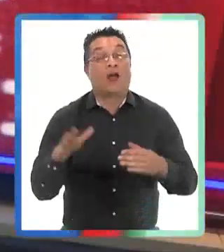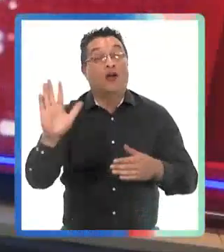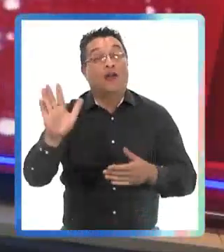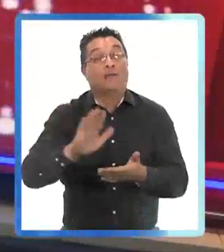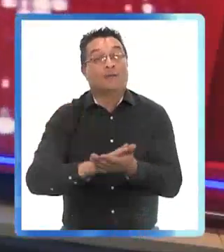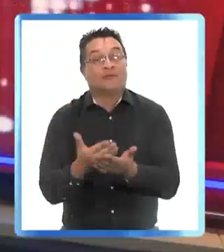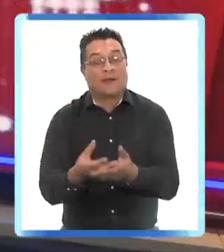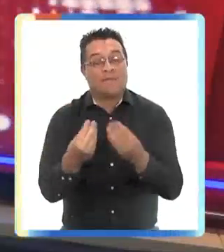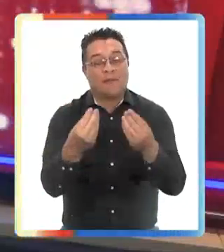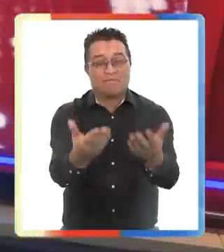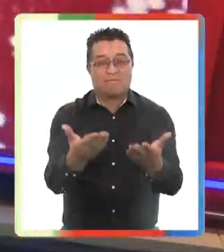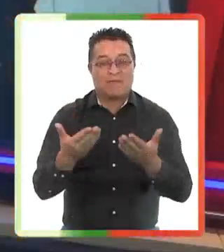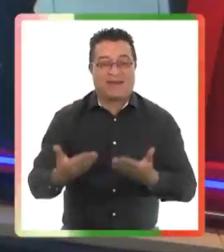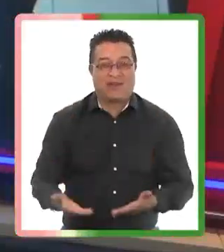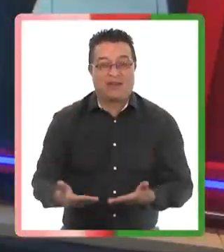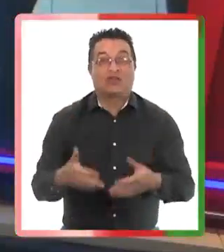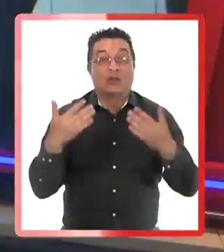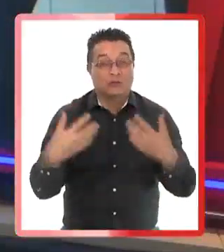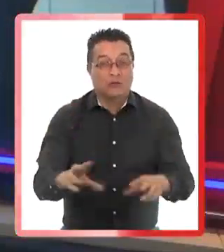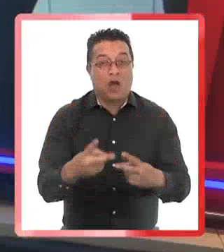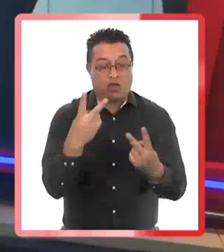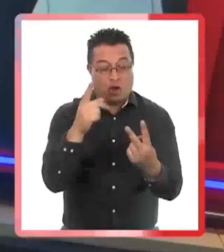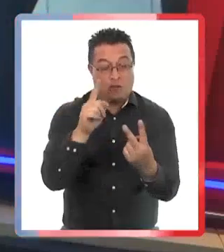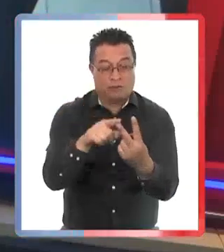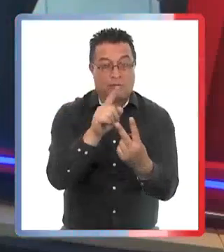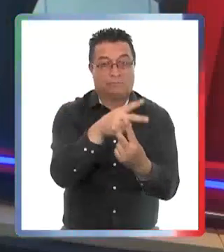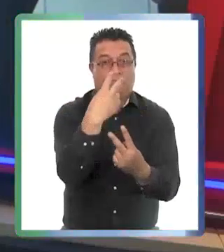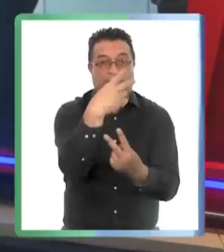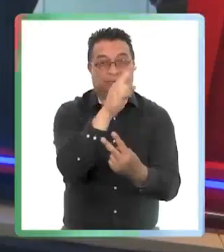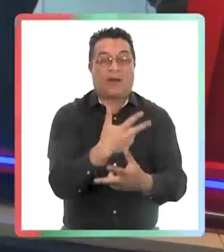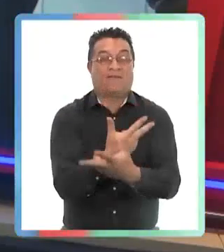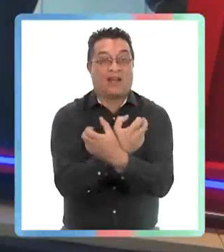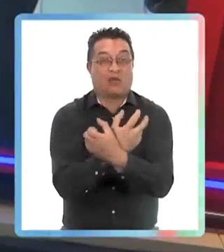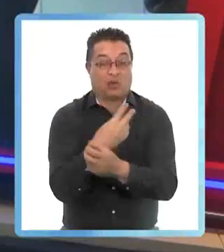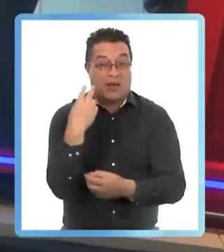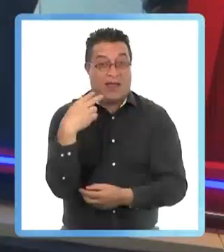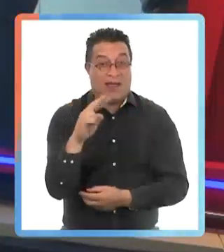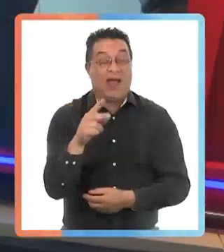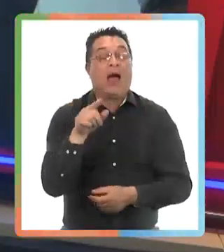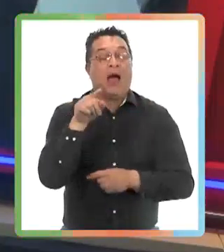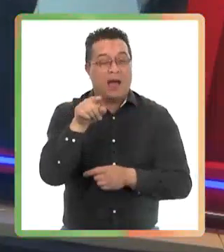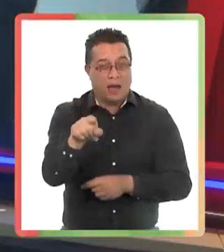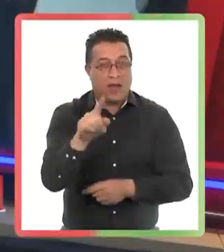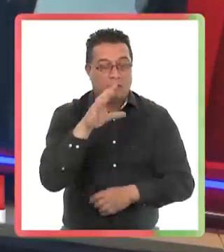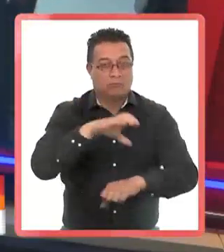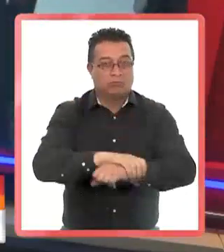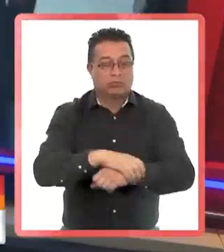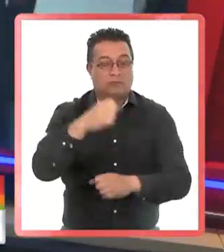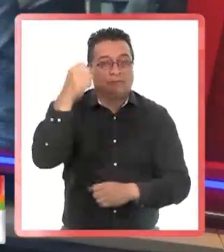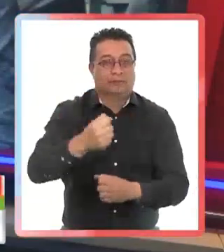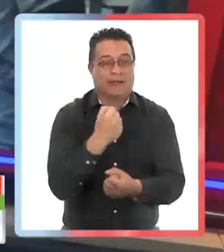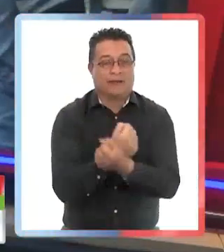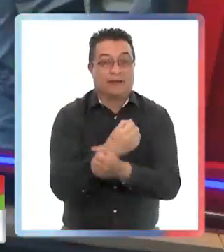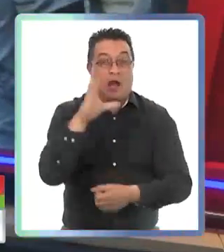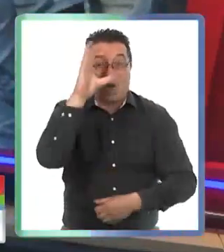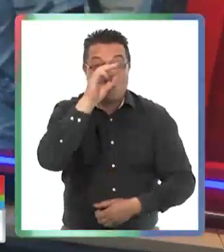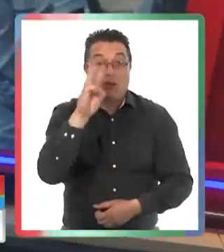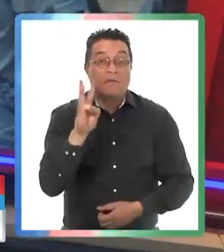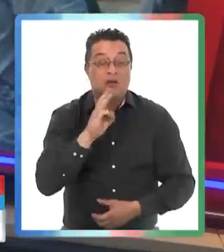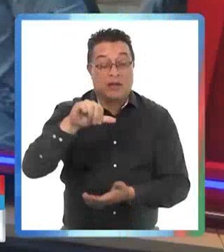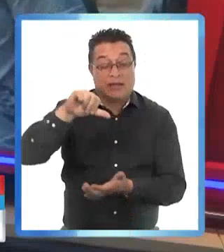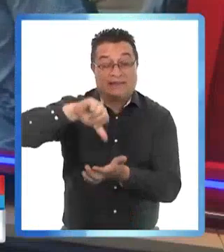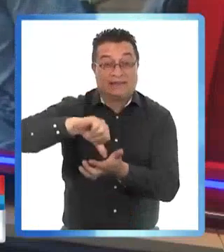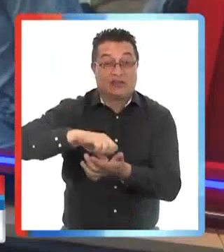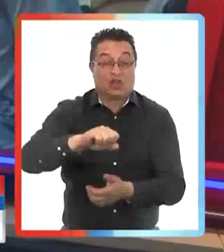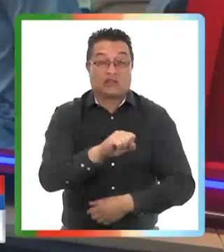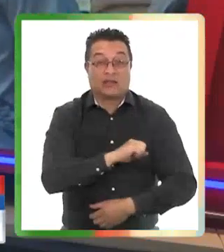¿qué tal? ¿Cómo están ustedes? Bienvenidas y bienvenidos. Ya hay dos ciudadanos venezolanos que están detenidos por el crimen de Daniel Palma. La noche del miércoles, en